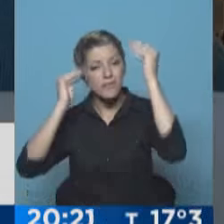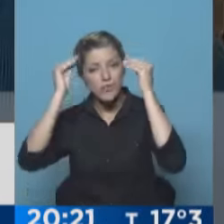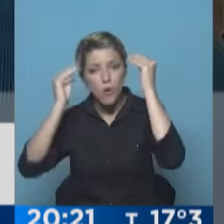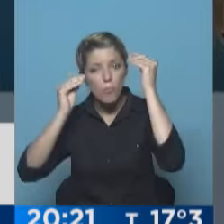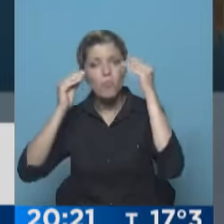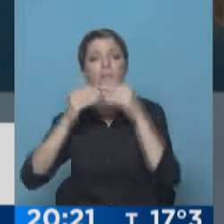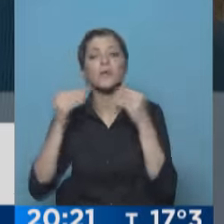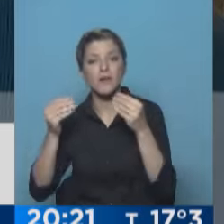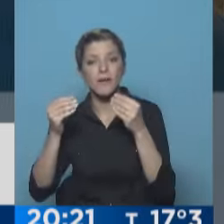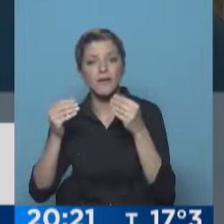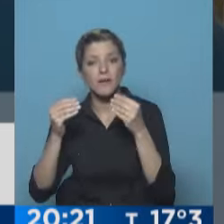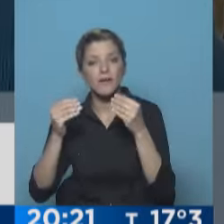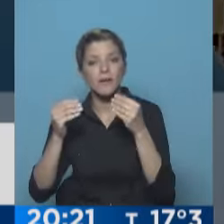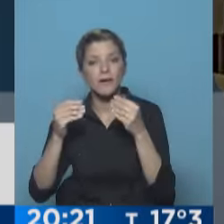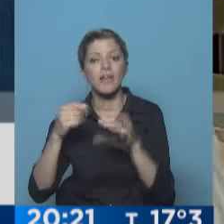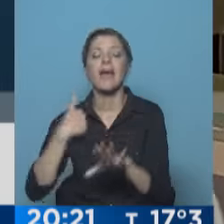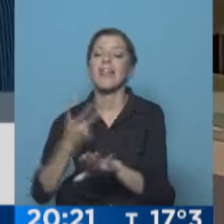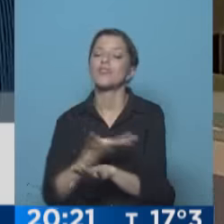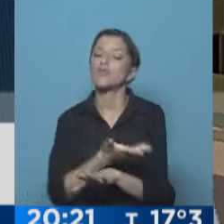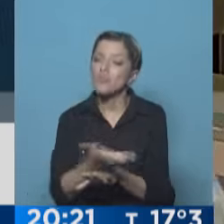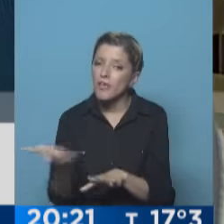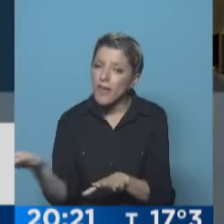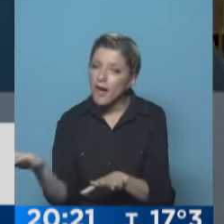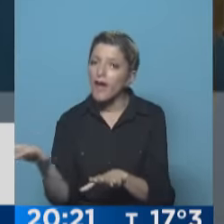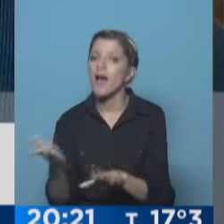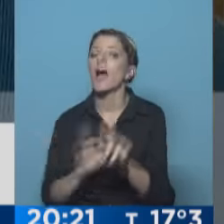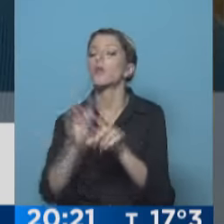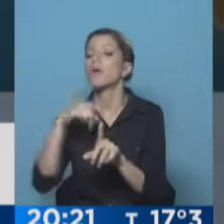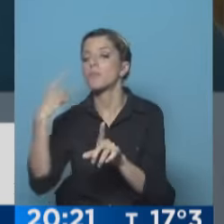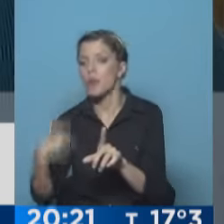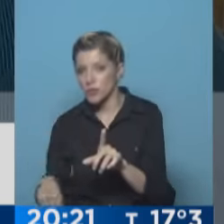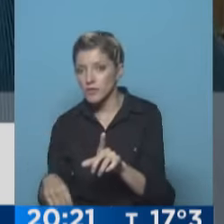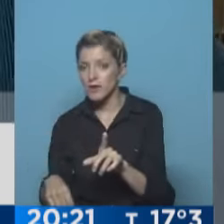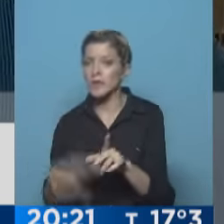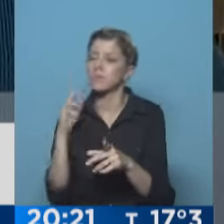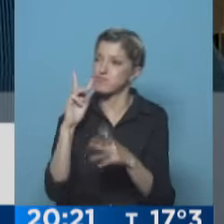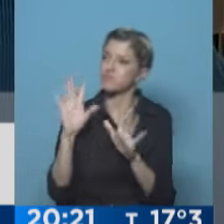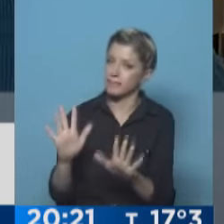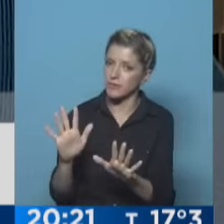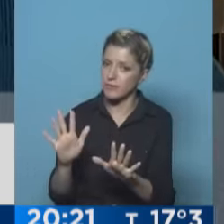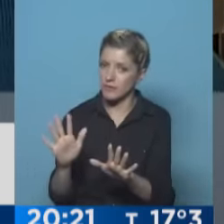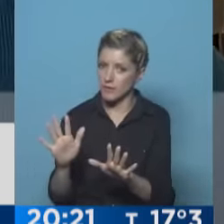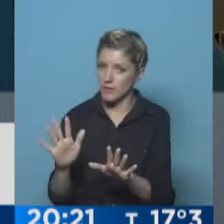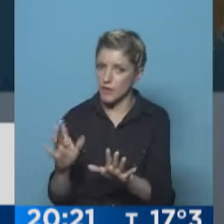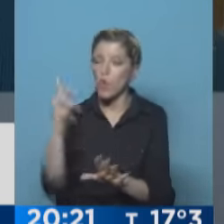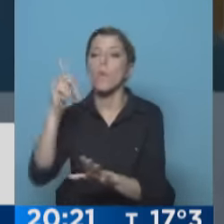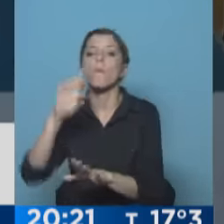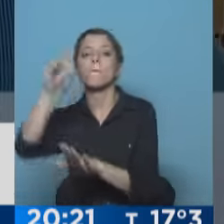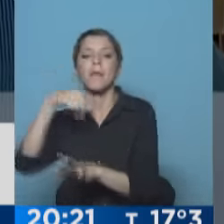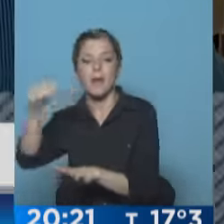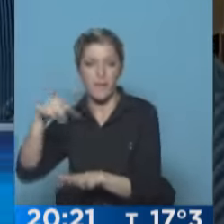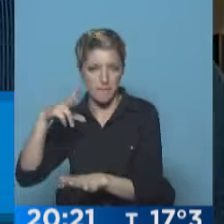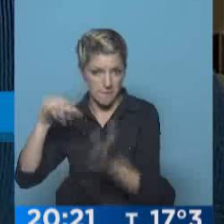hay adelantos que hizo la sociedad que se pueden usar como plataforma y consolidar un modelo de país